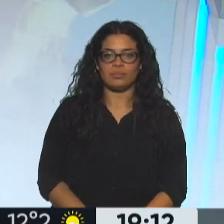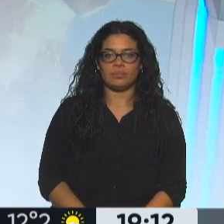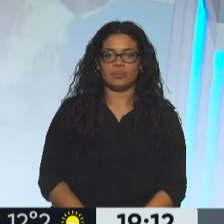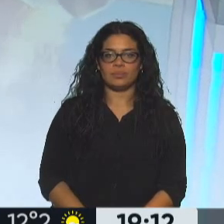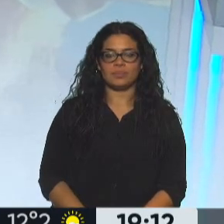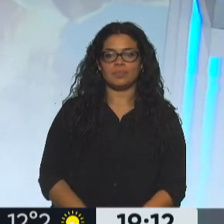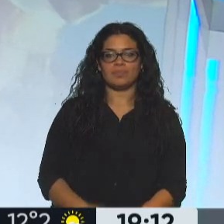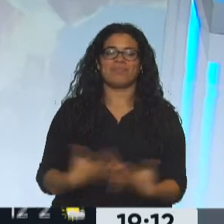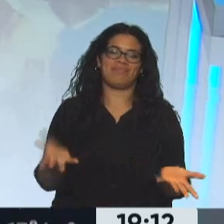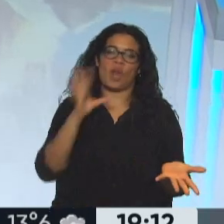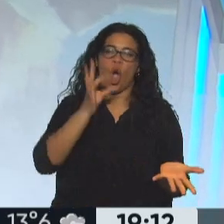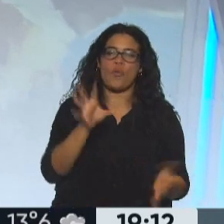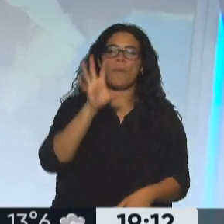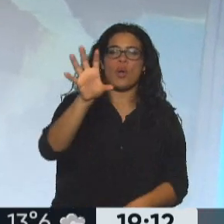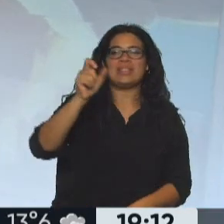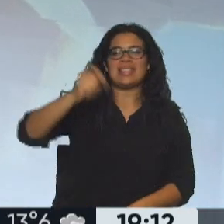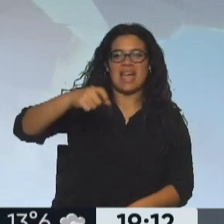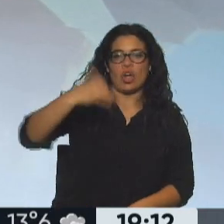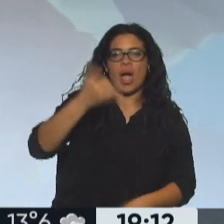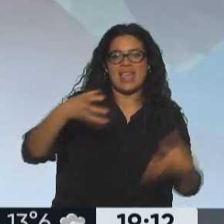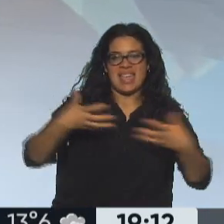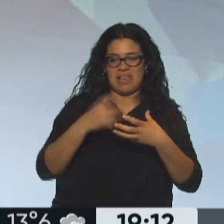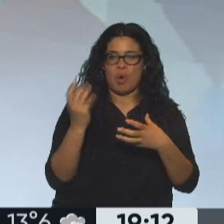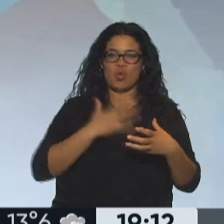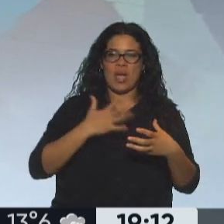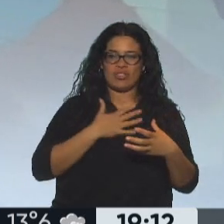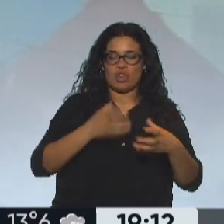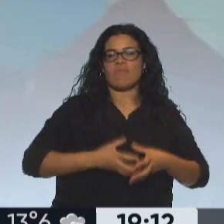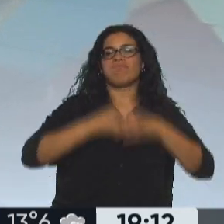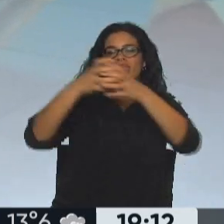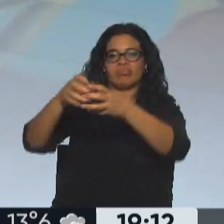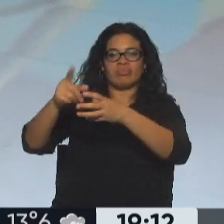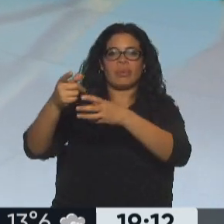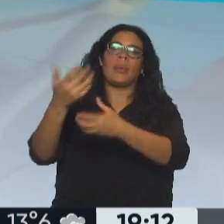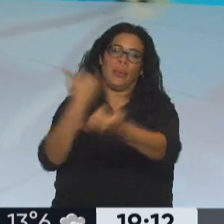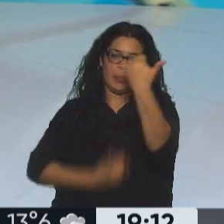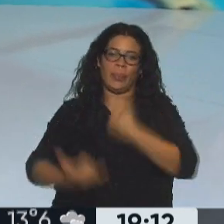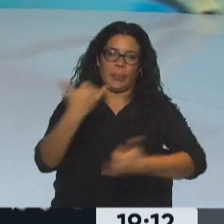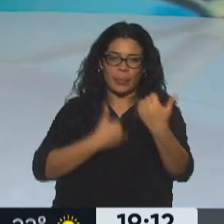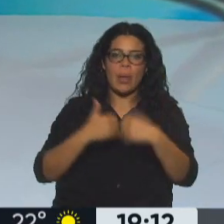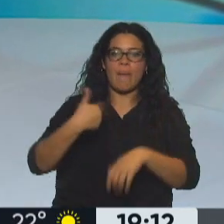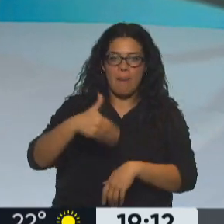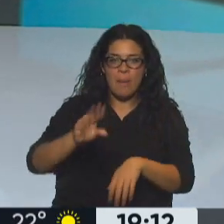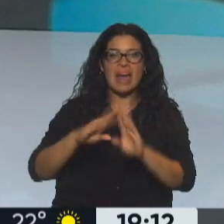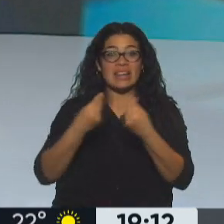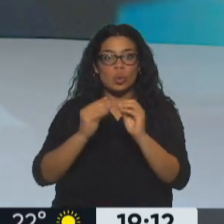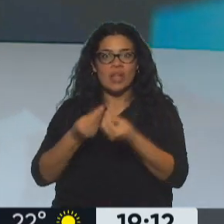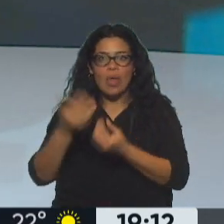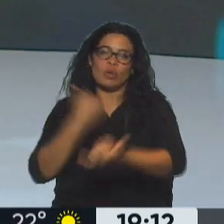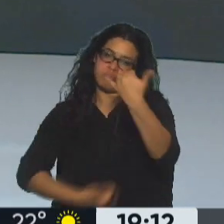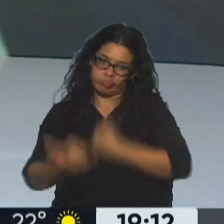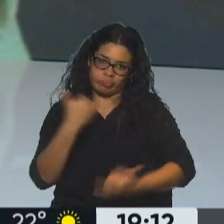Y por supuesto, allí en la provincia del Chaco hay un equipo de la televisión pública trabajando, nos va a mantener informados. Cuando se conozcan resultados, los tendremos minuto a